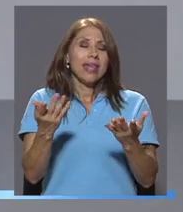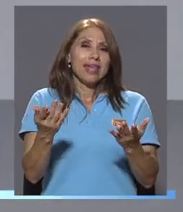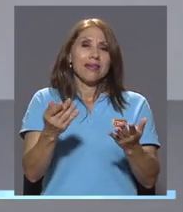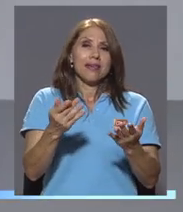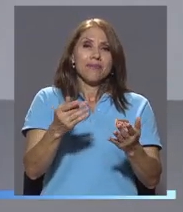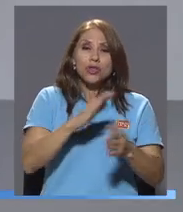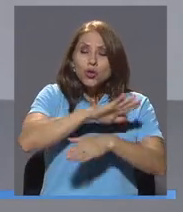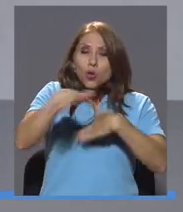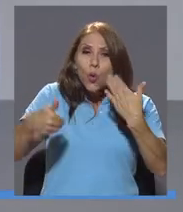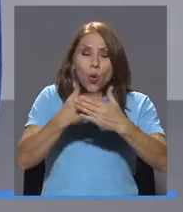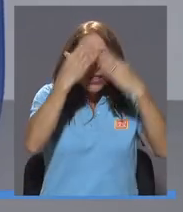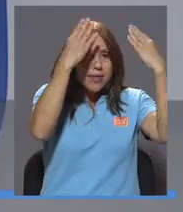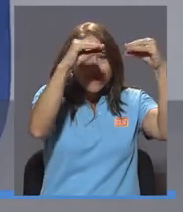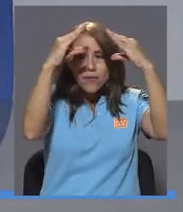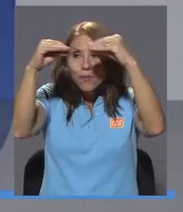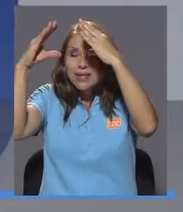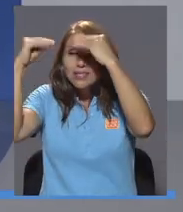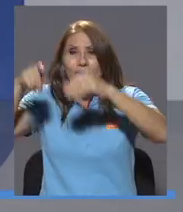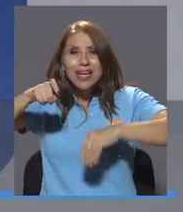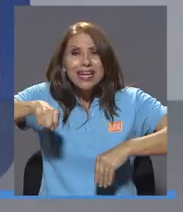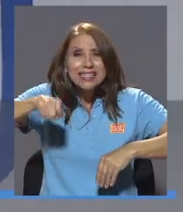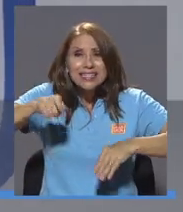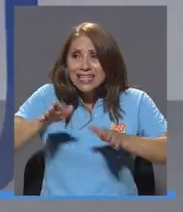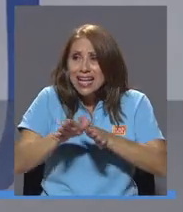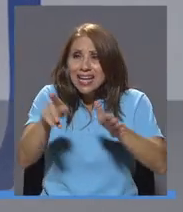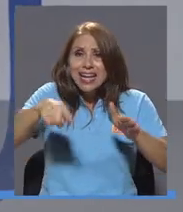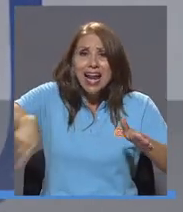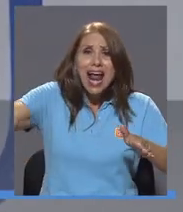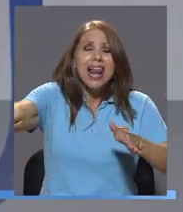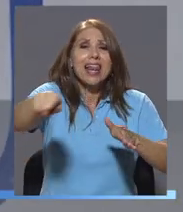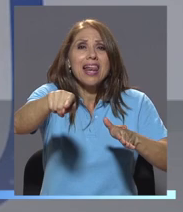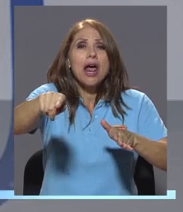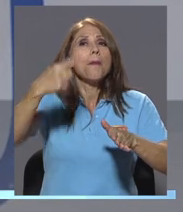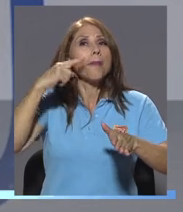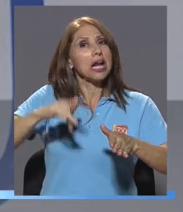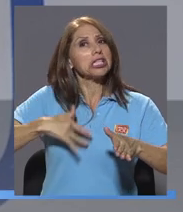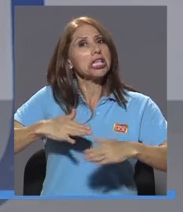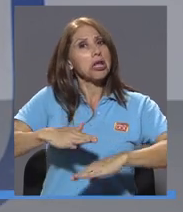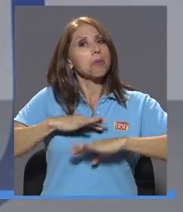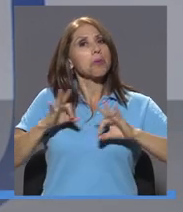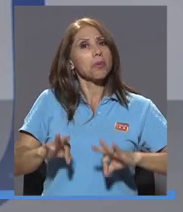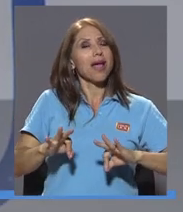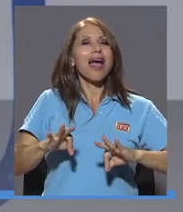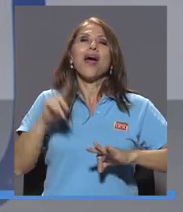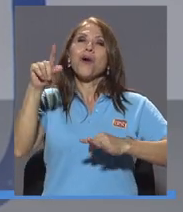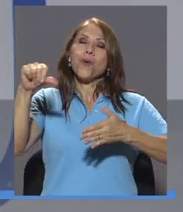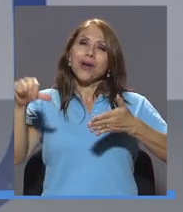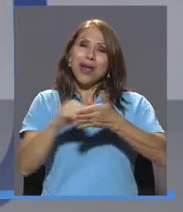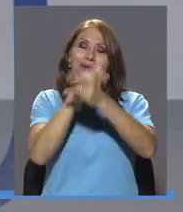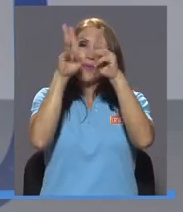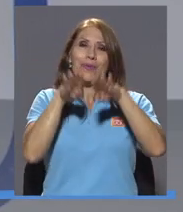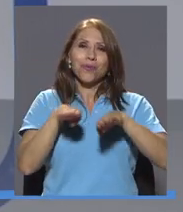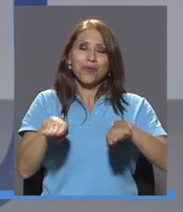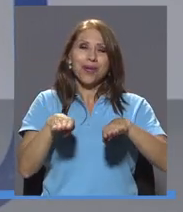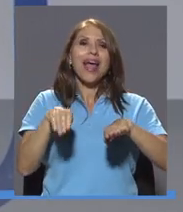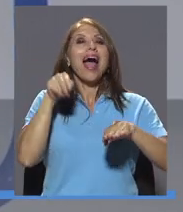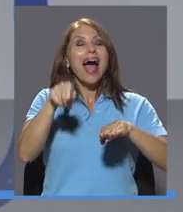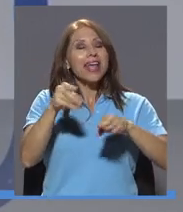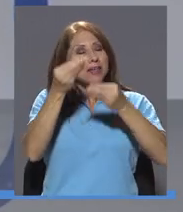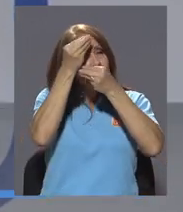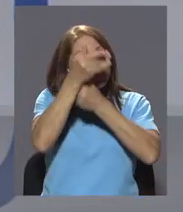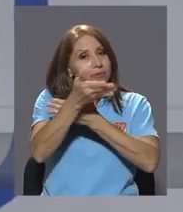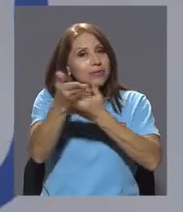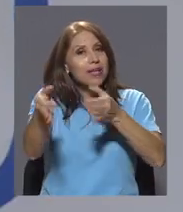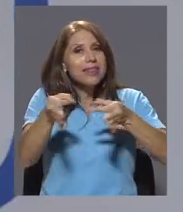prensa requieren la universidad desarrolla el sitio institucional de transparencia en este sitio se publica aquella información actualizada